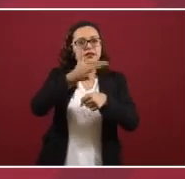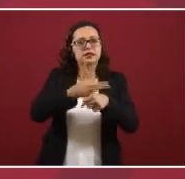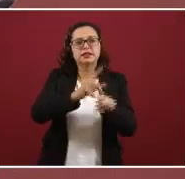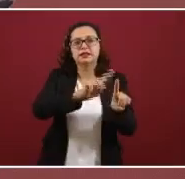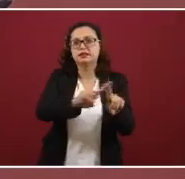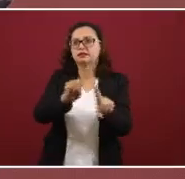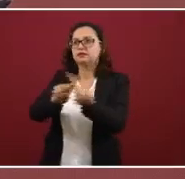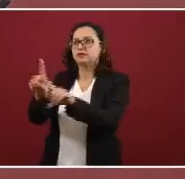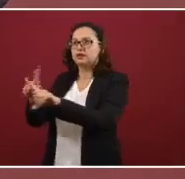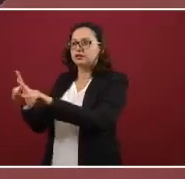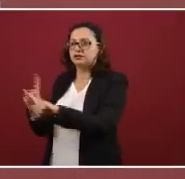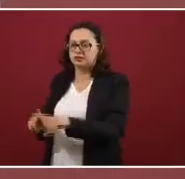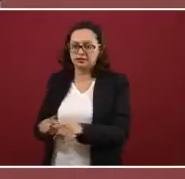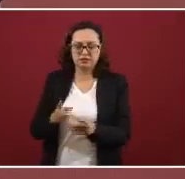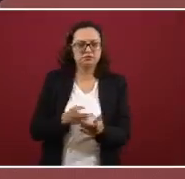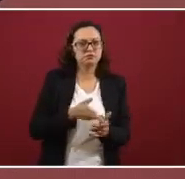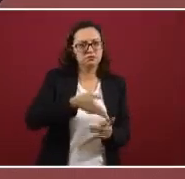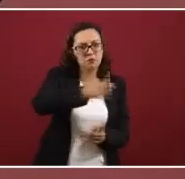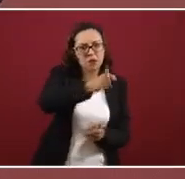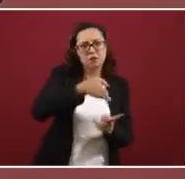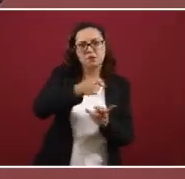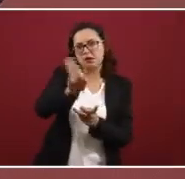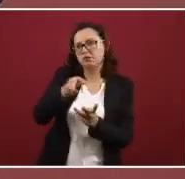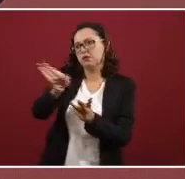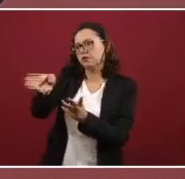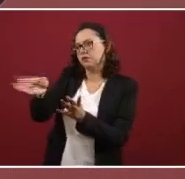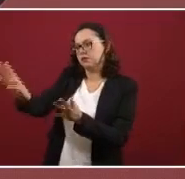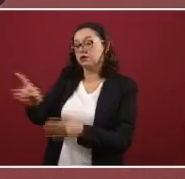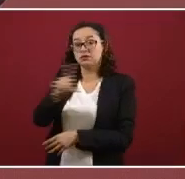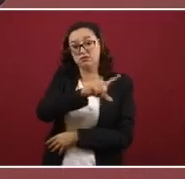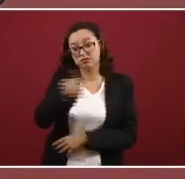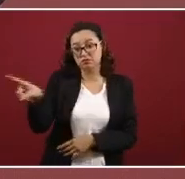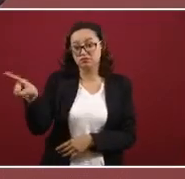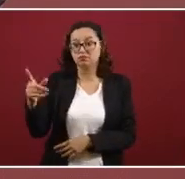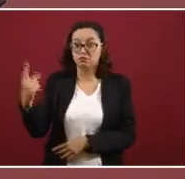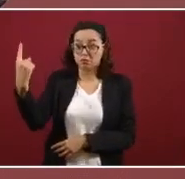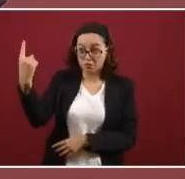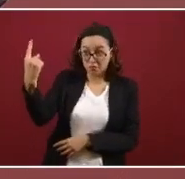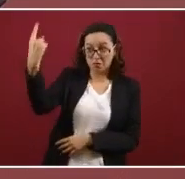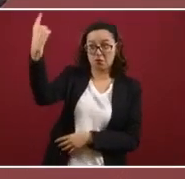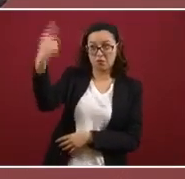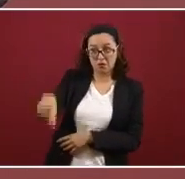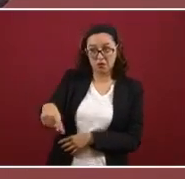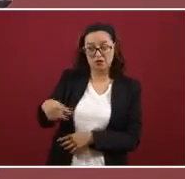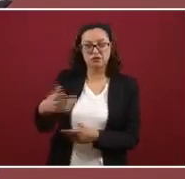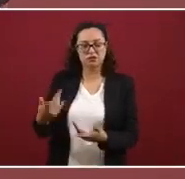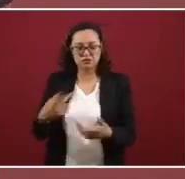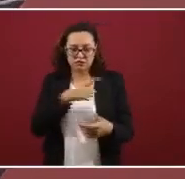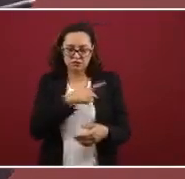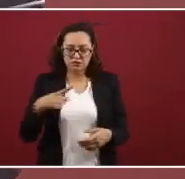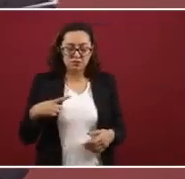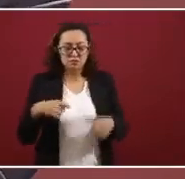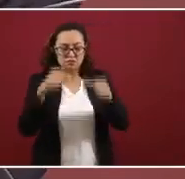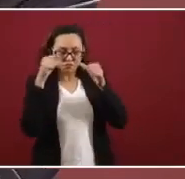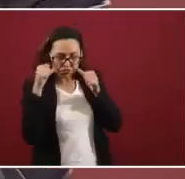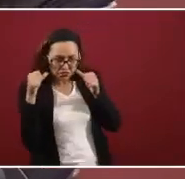la gente, de escuchar al pueblo. Pues los están regresando, presidente. Sí,